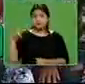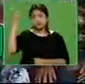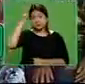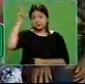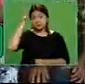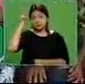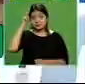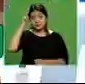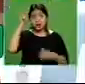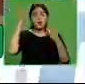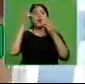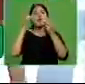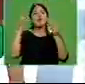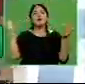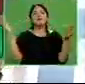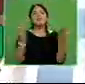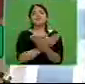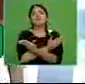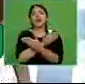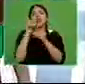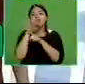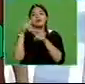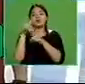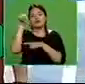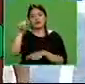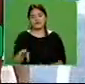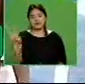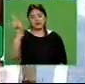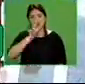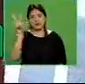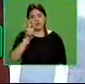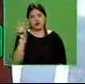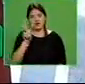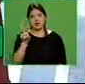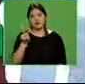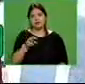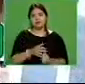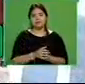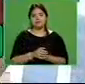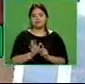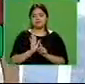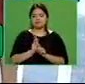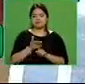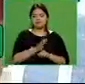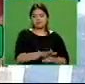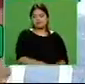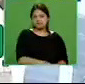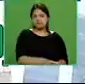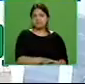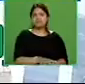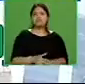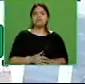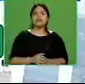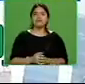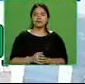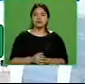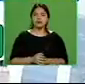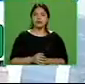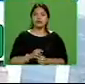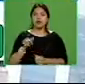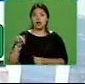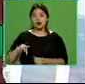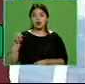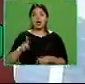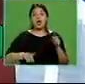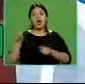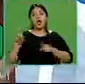los desaparecieron de la realidad venezolana, los invisibilizaron. Incluso aquí